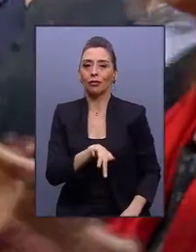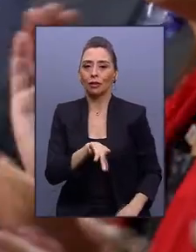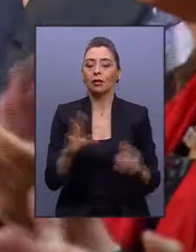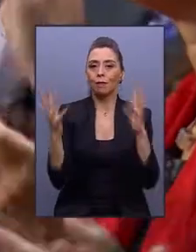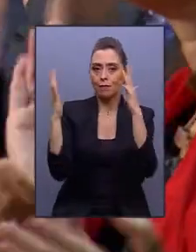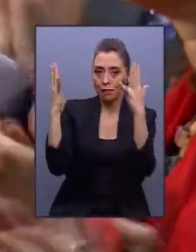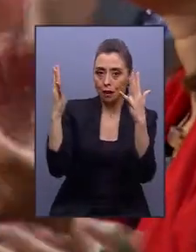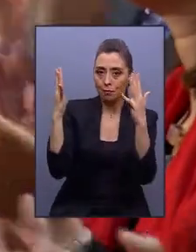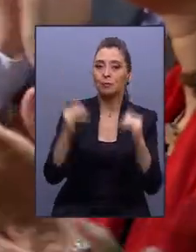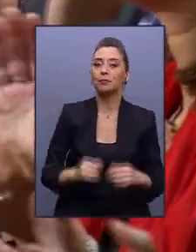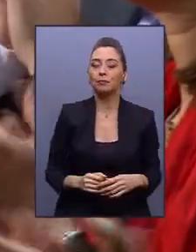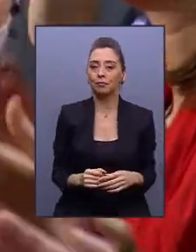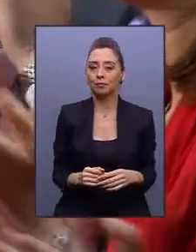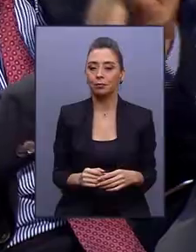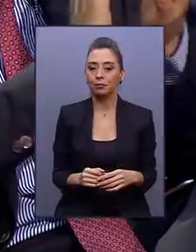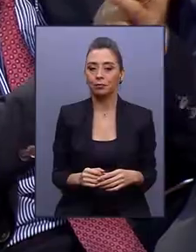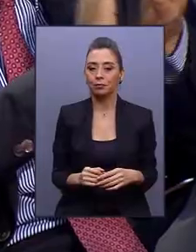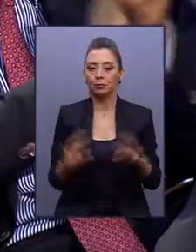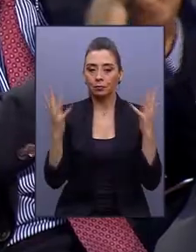Y